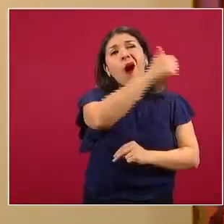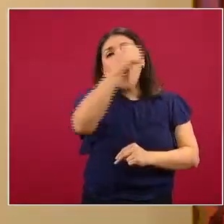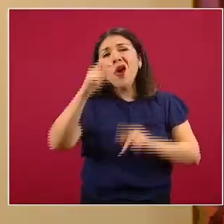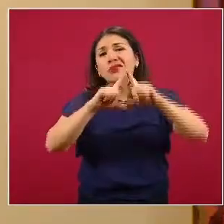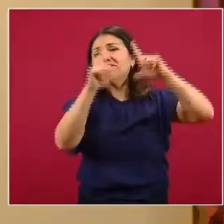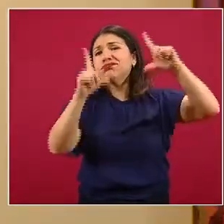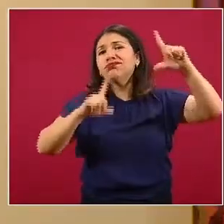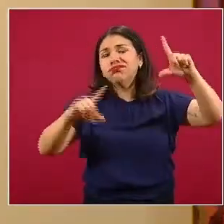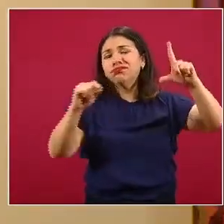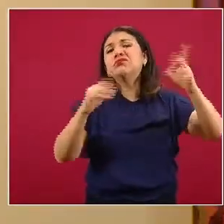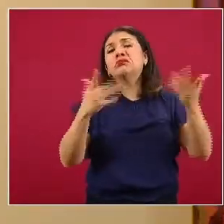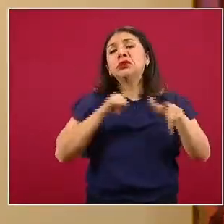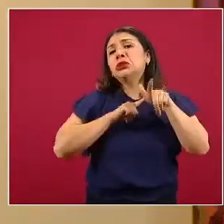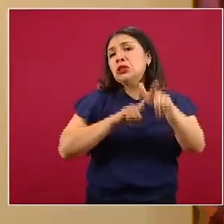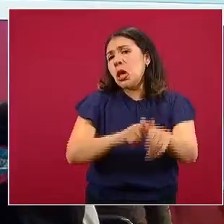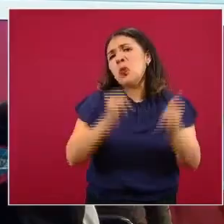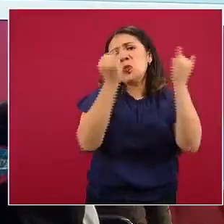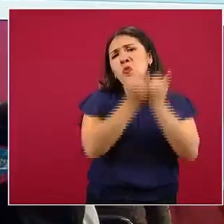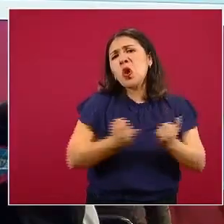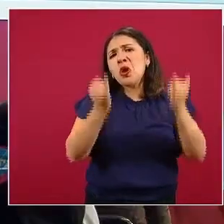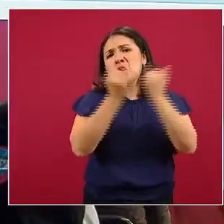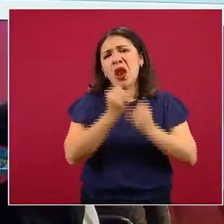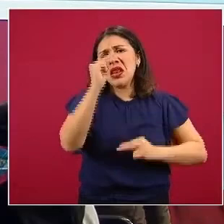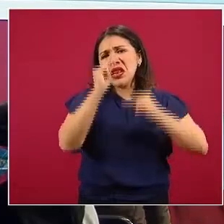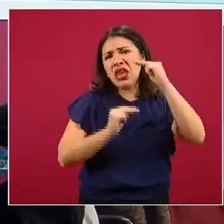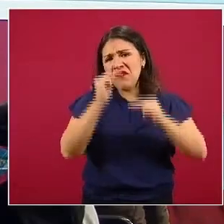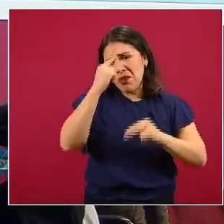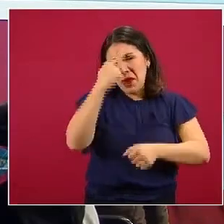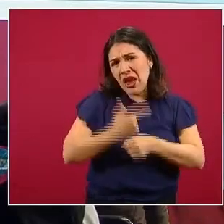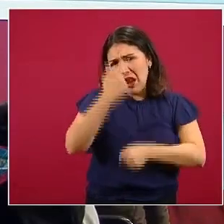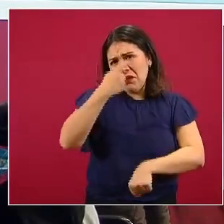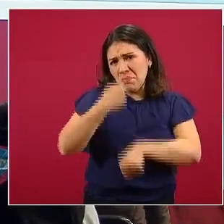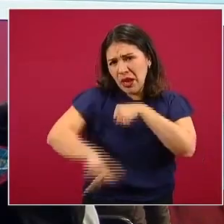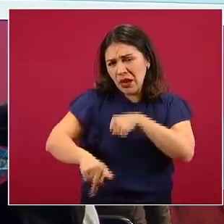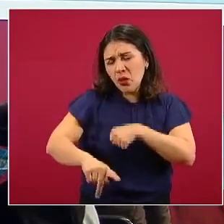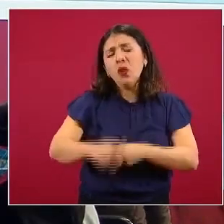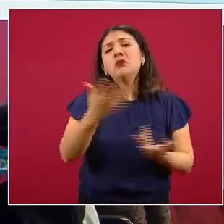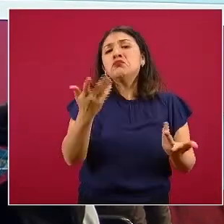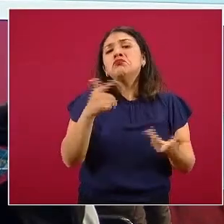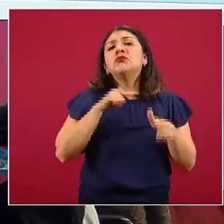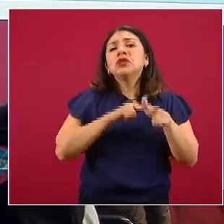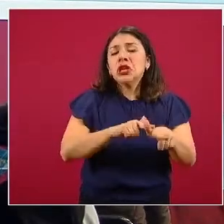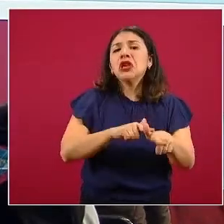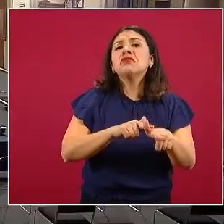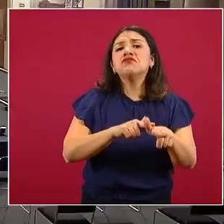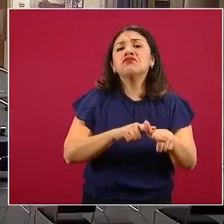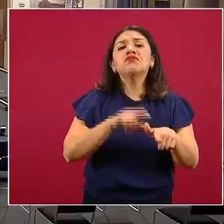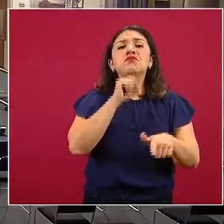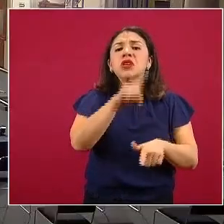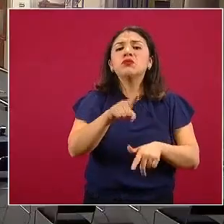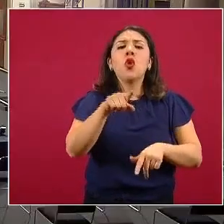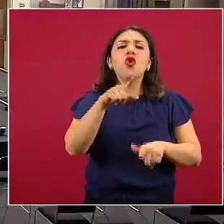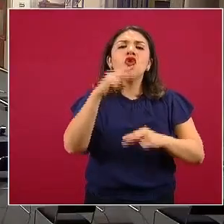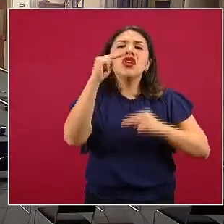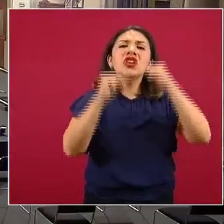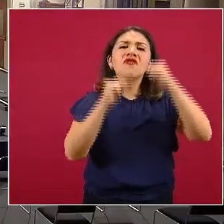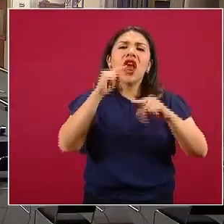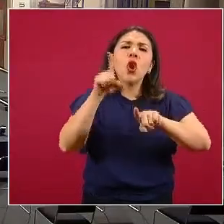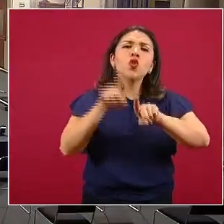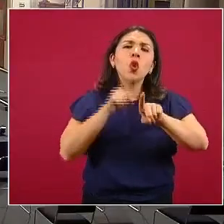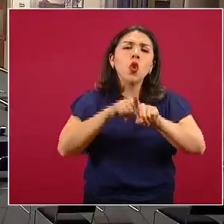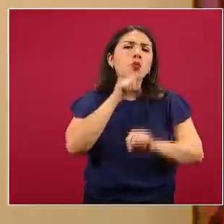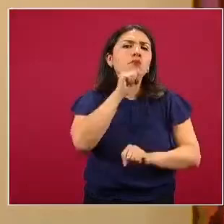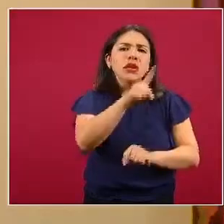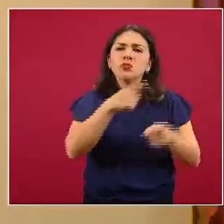o mantuvieron su riesgo epidémico y por lo tanto continúan en el mismo nivel y el mismo